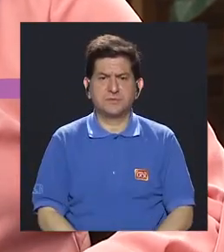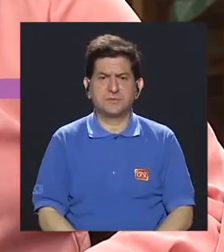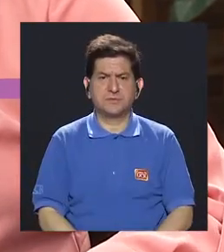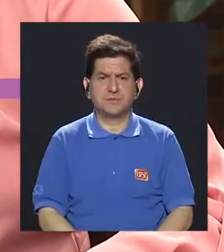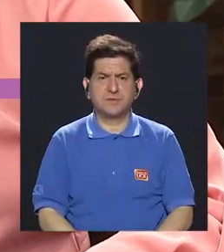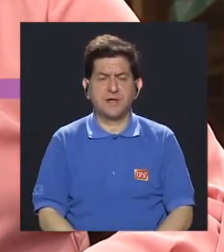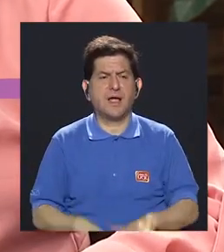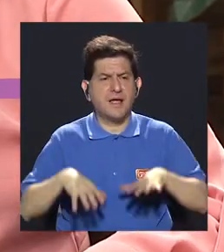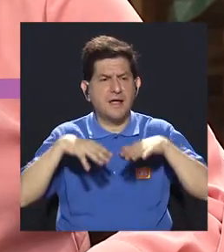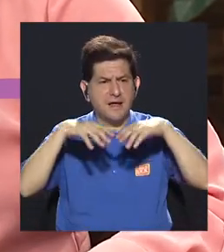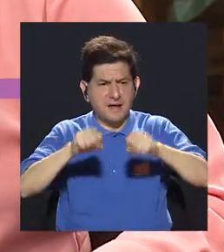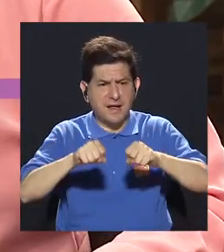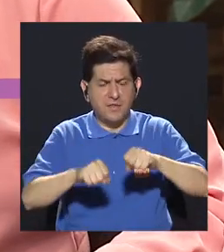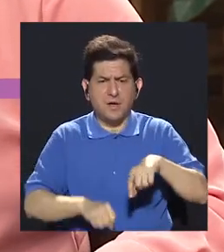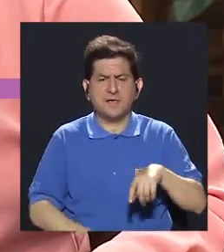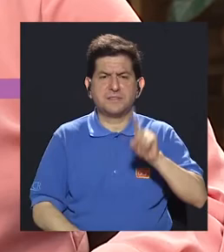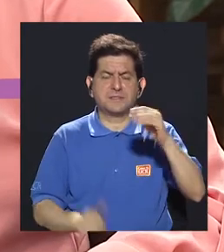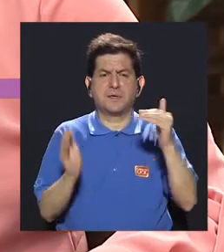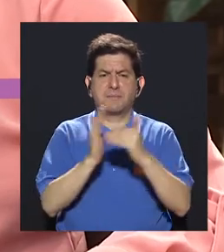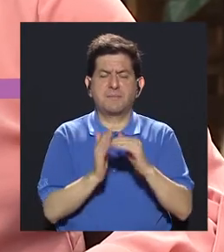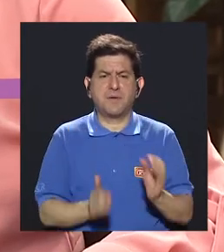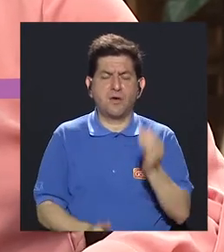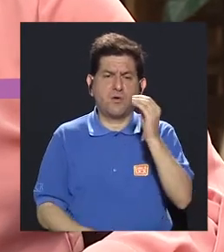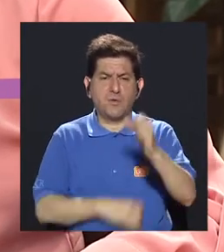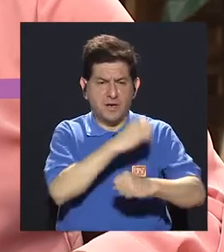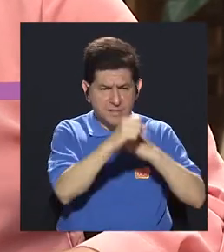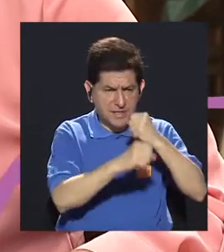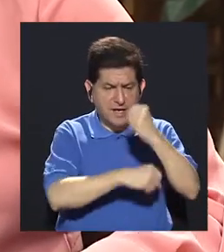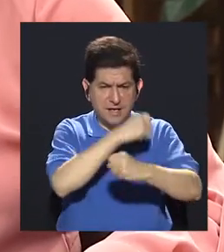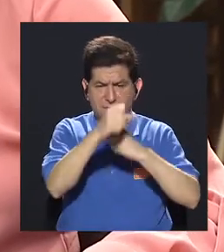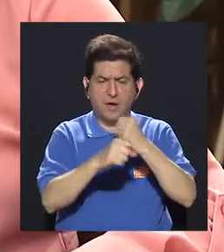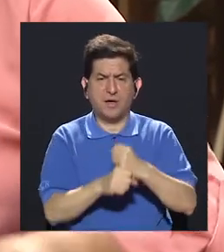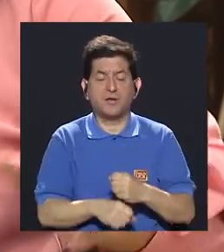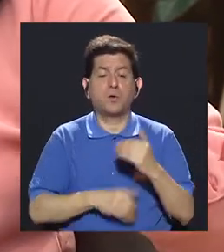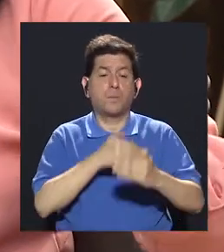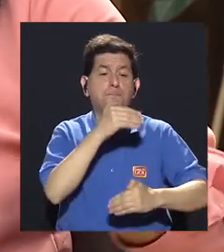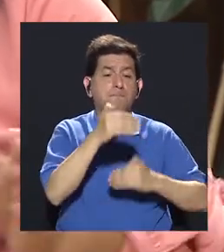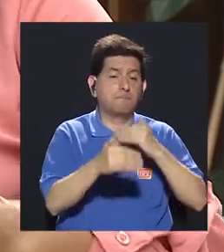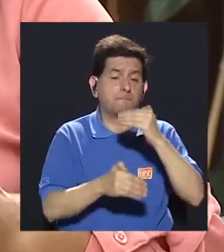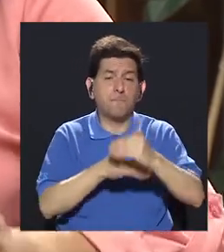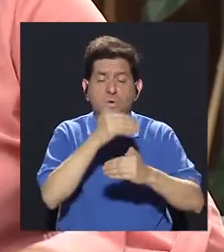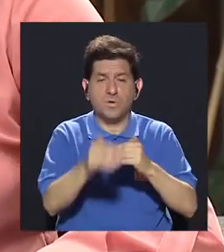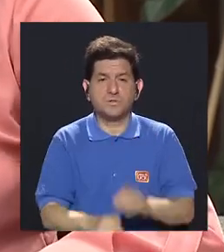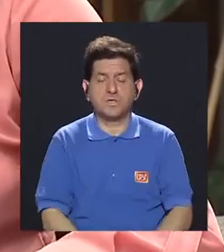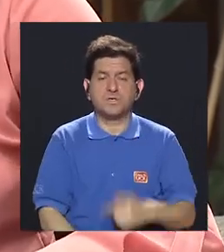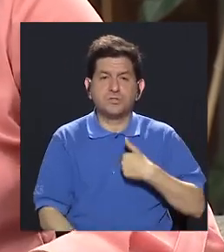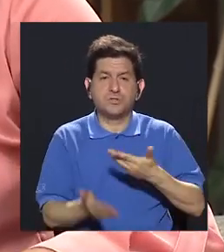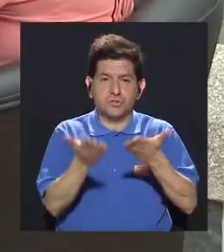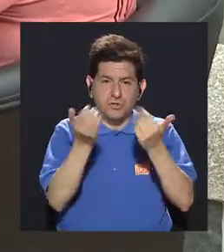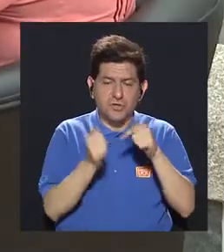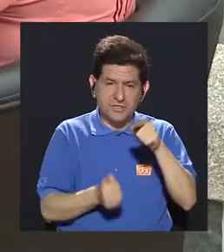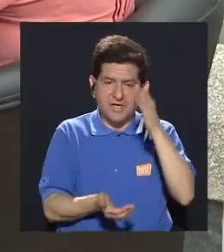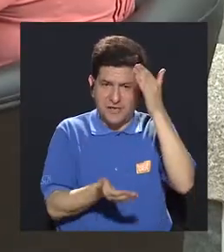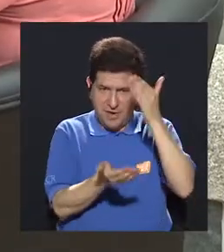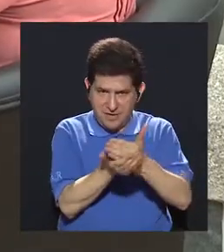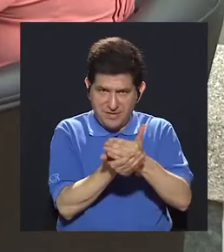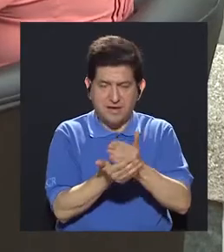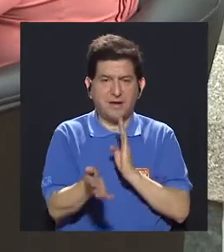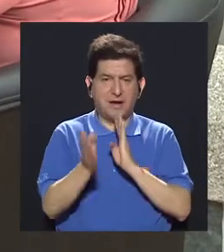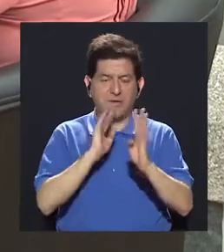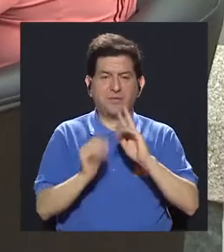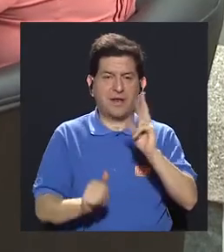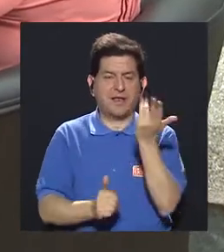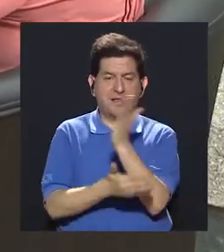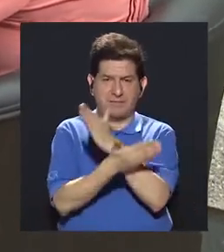llevan, se gradúan más de 1,000 jóvenes al año de cursos en línea. Es un proceso. Yo quisiera, Adriana, que nos detengamos ahí